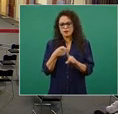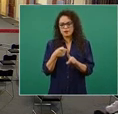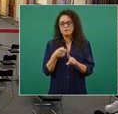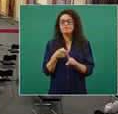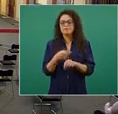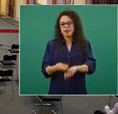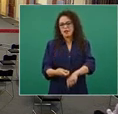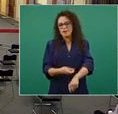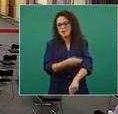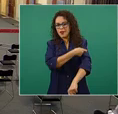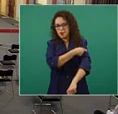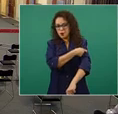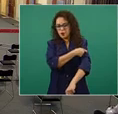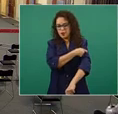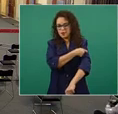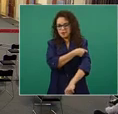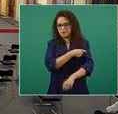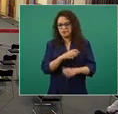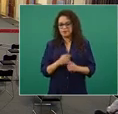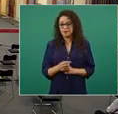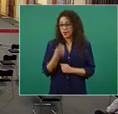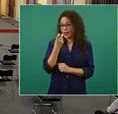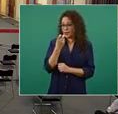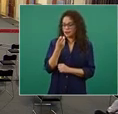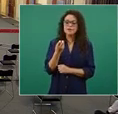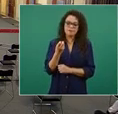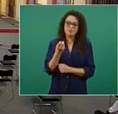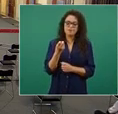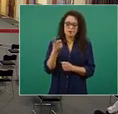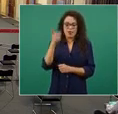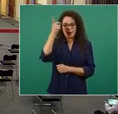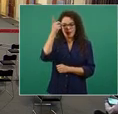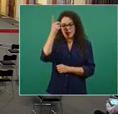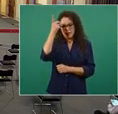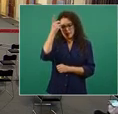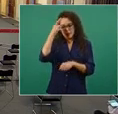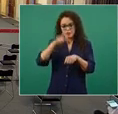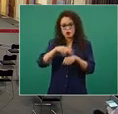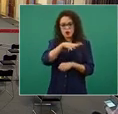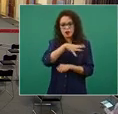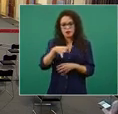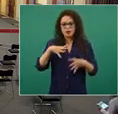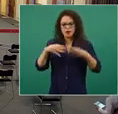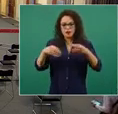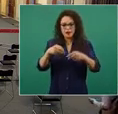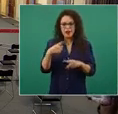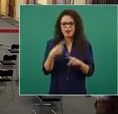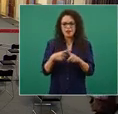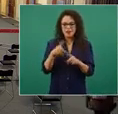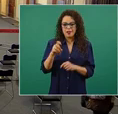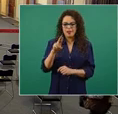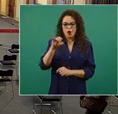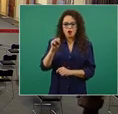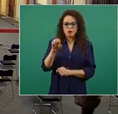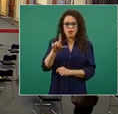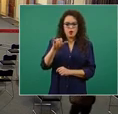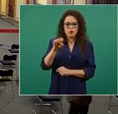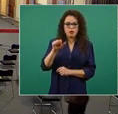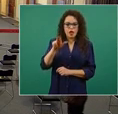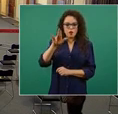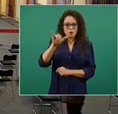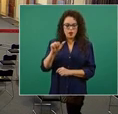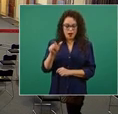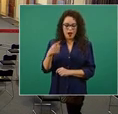vacunación, para lo cual el doctor José Luis Alomía Segarra, director general de epidemiología, quien nos acompaña en este momento desde una